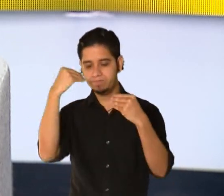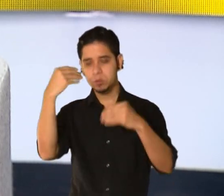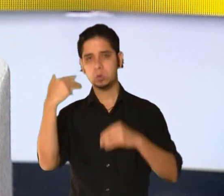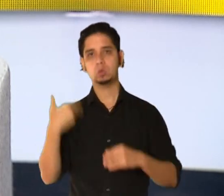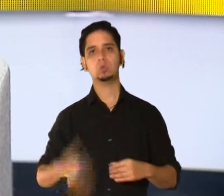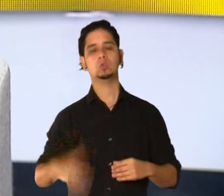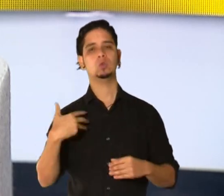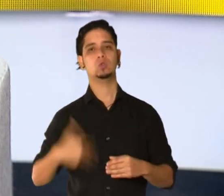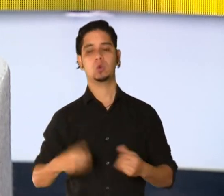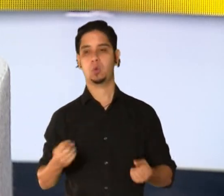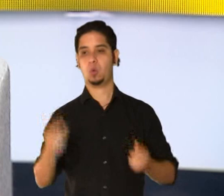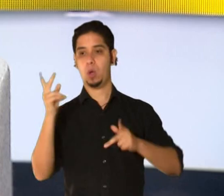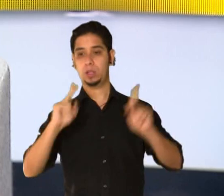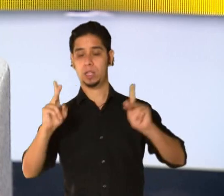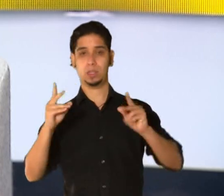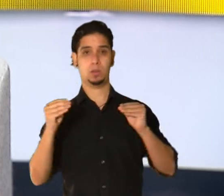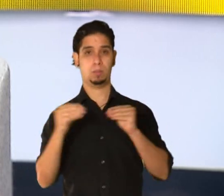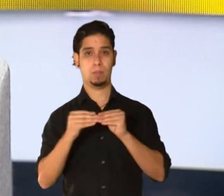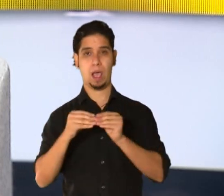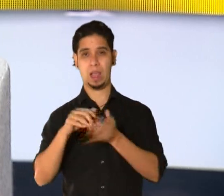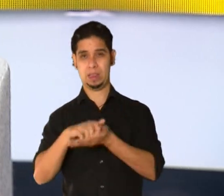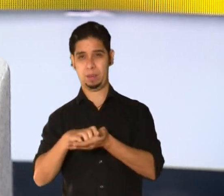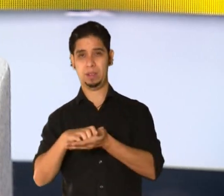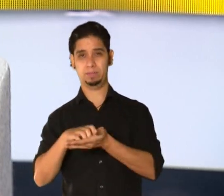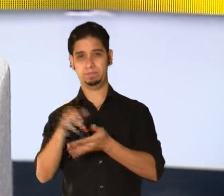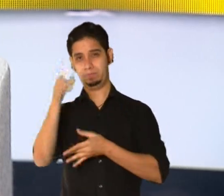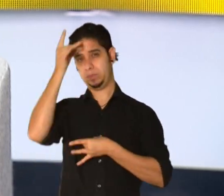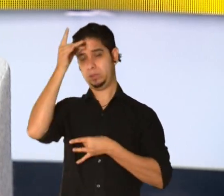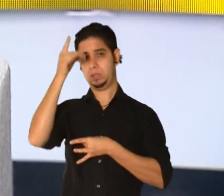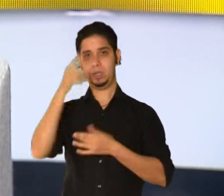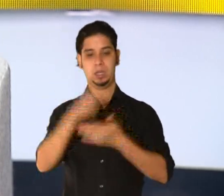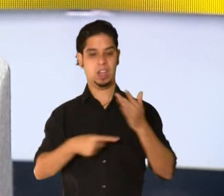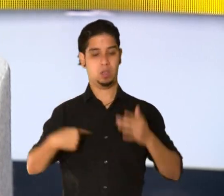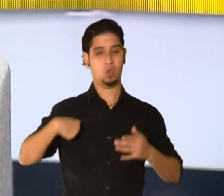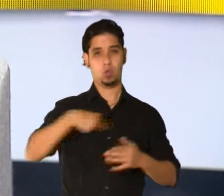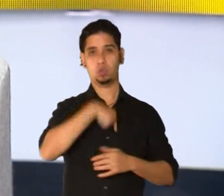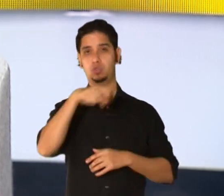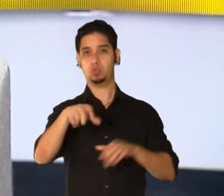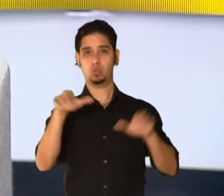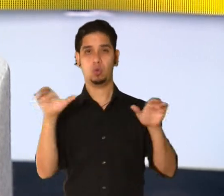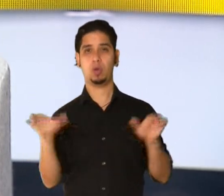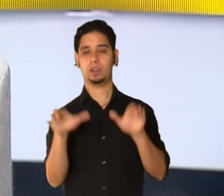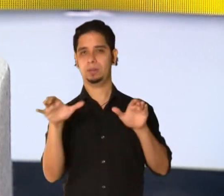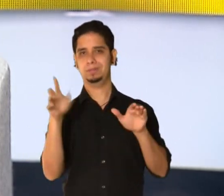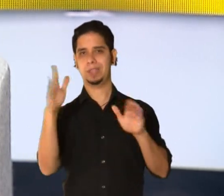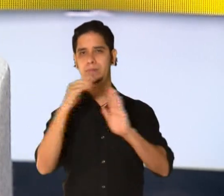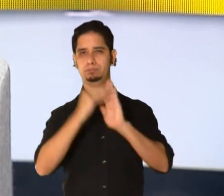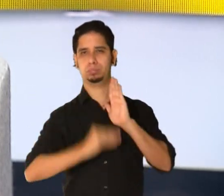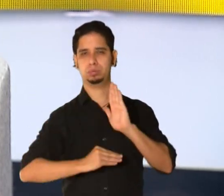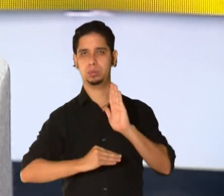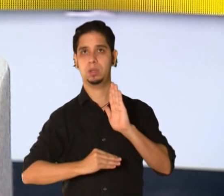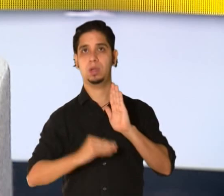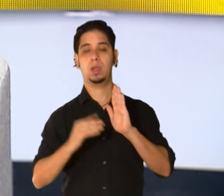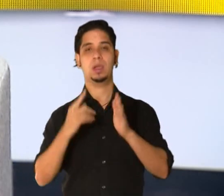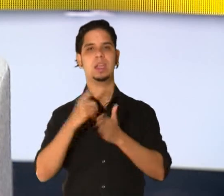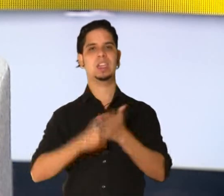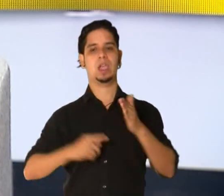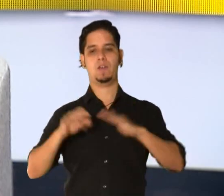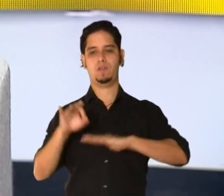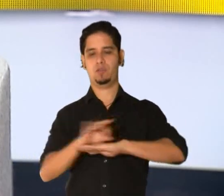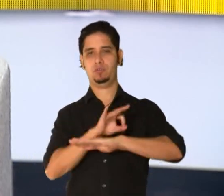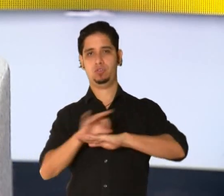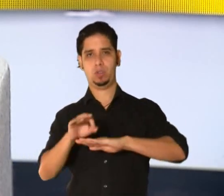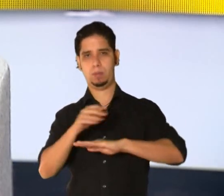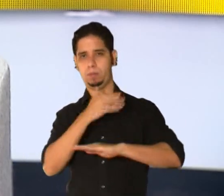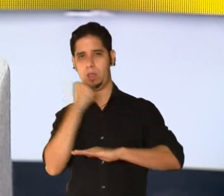qué personas son las más susceptibles y qué es lo que debemos hacer, qué es lo que funciona. Y lo que funciona es lo más básico,